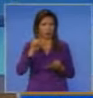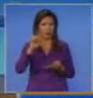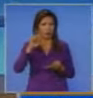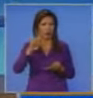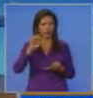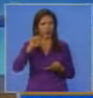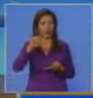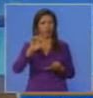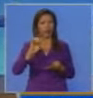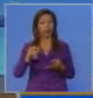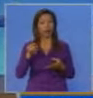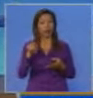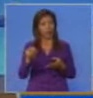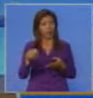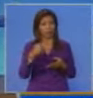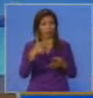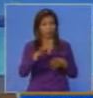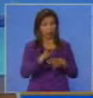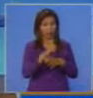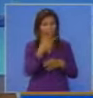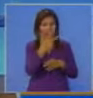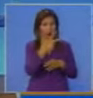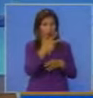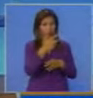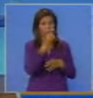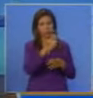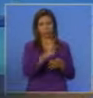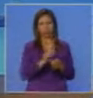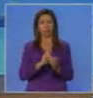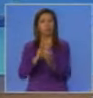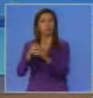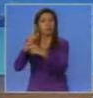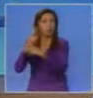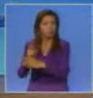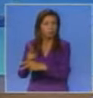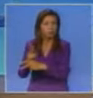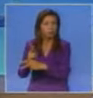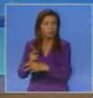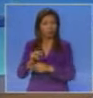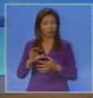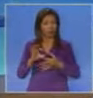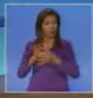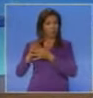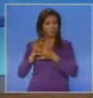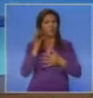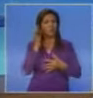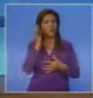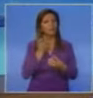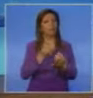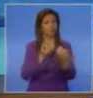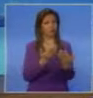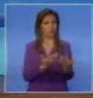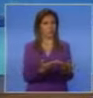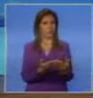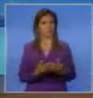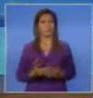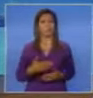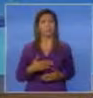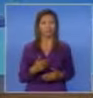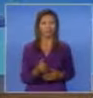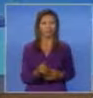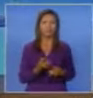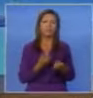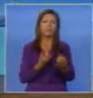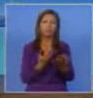gobierno, protege a 3 prófugos de la justicia. Andrea Romero está en dicho ministerio y desde allí nos informa al respecto. Hola, Andrea, ¿cómo estás?